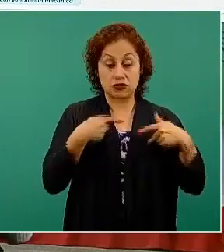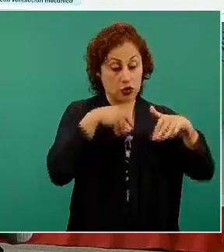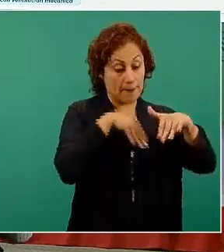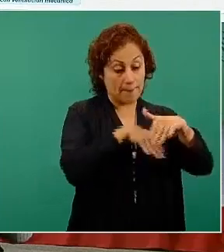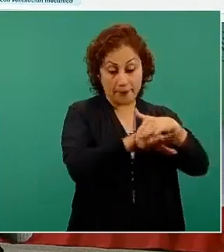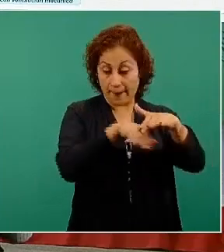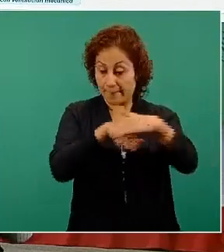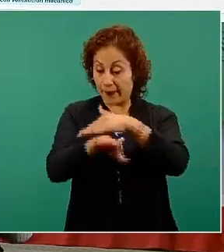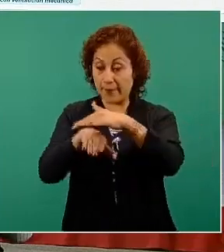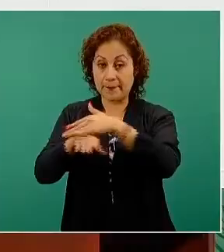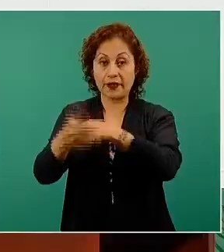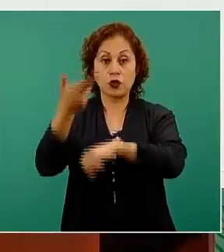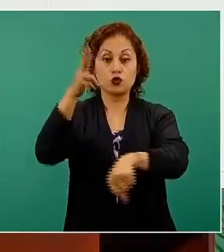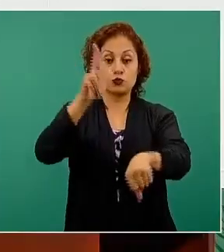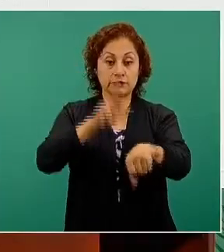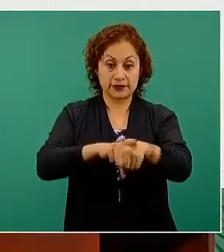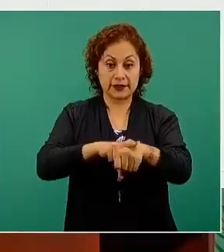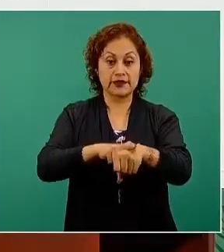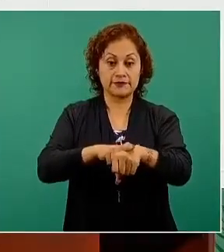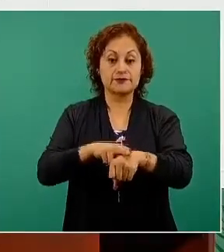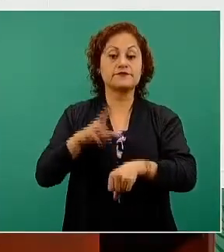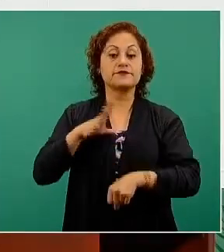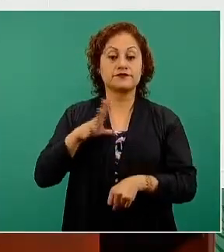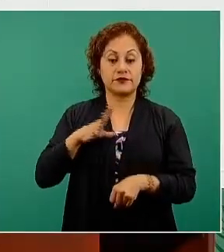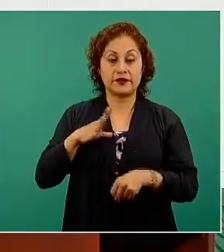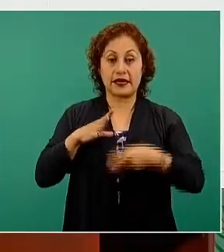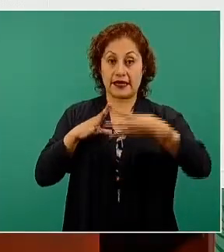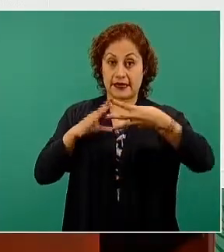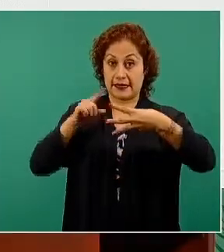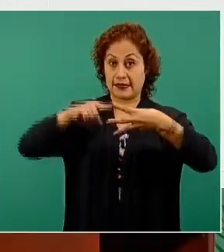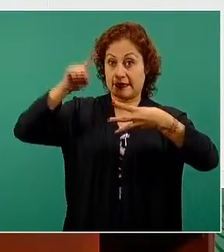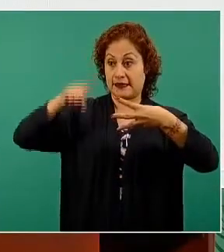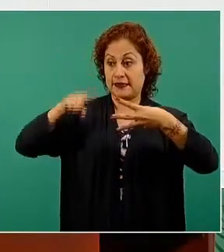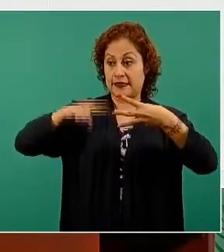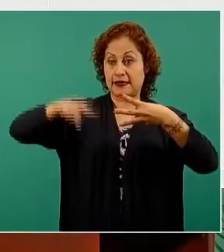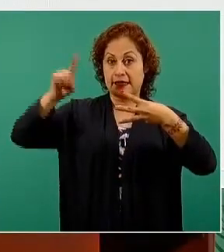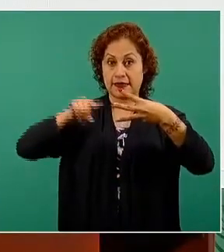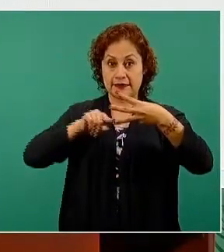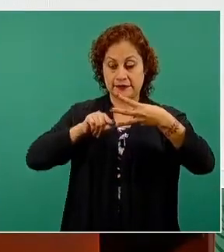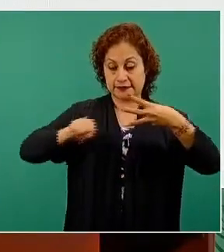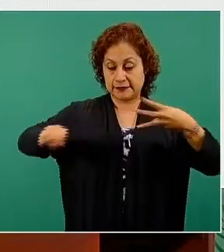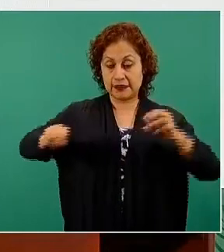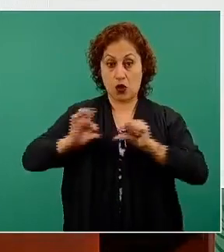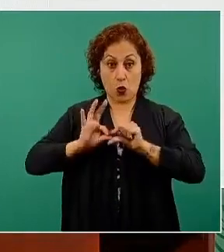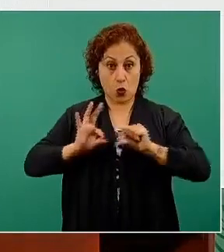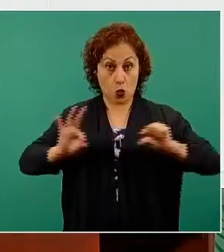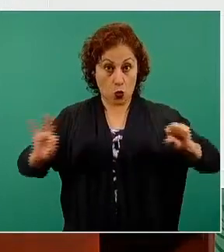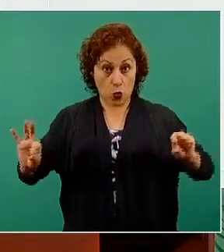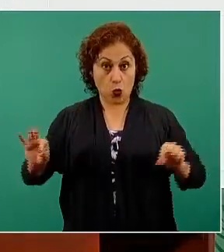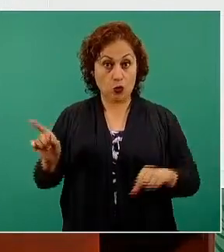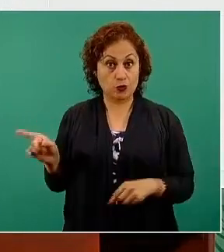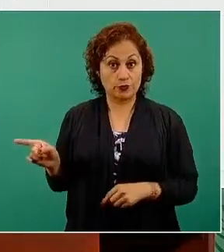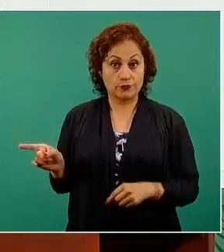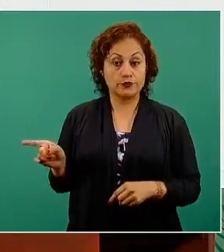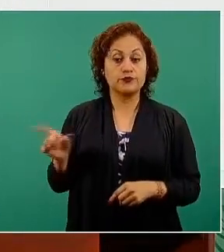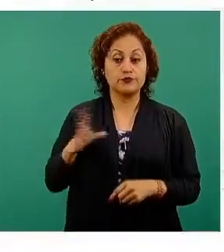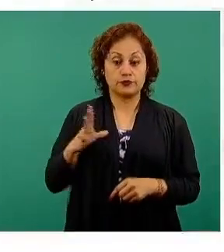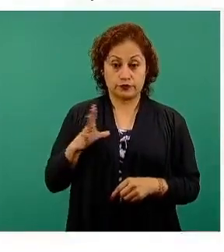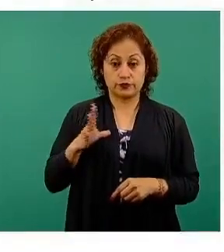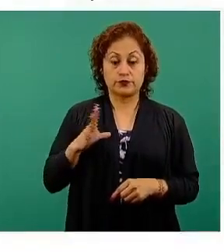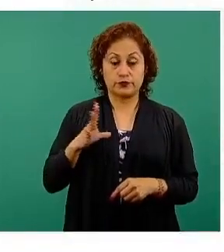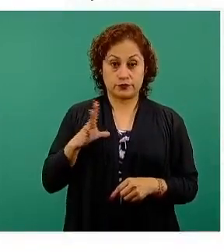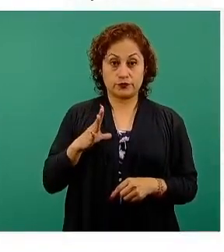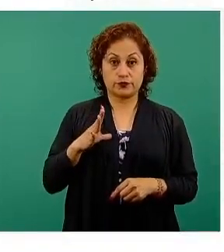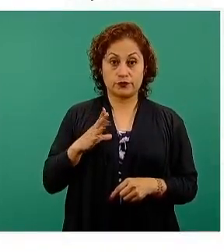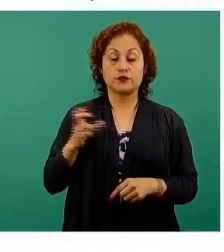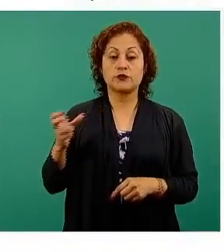tiene 3 líneas. La línea de abajo, que por su dimensión no se puede ver bien la forma, pero es la